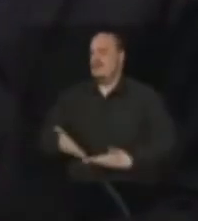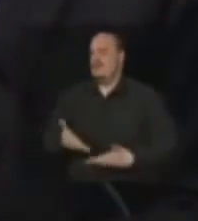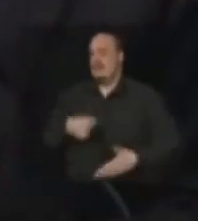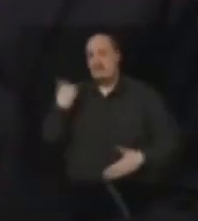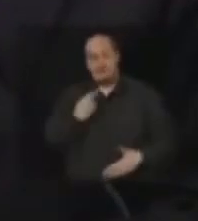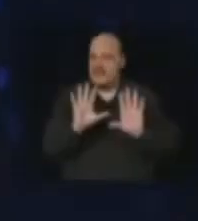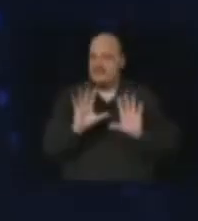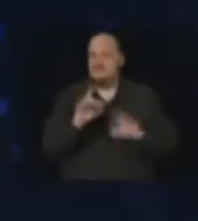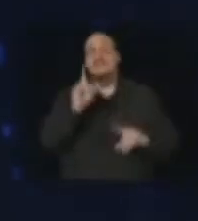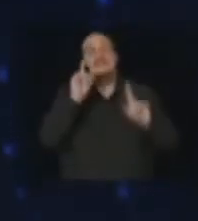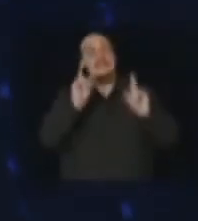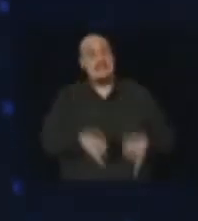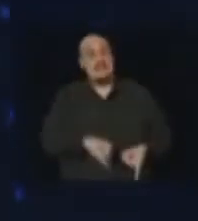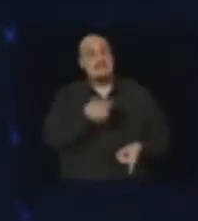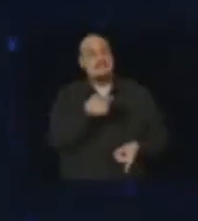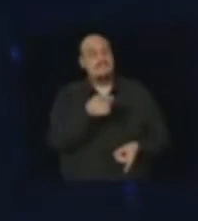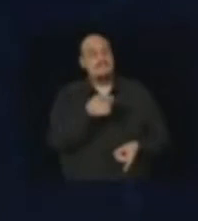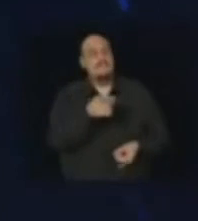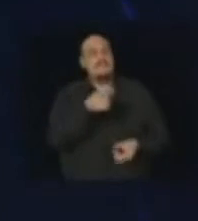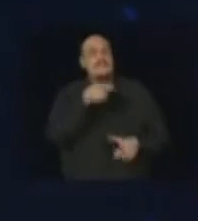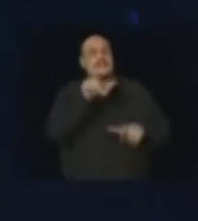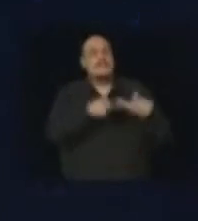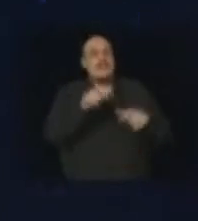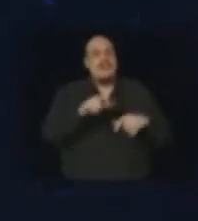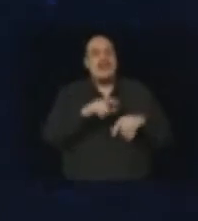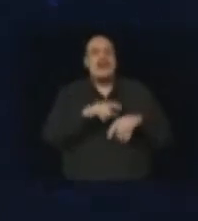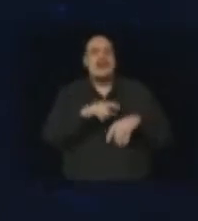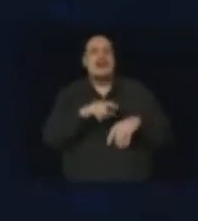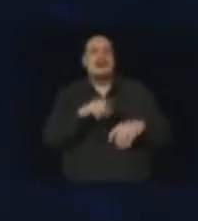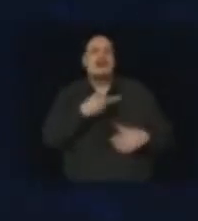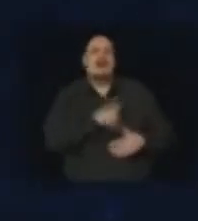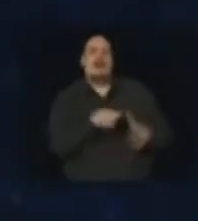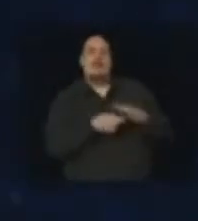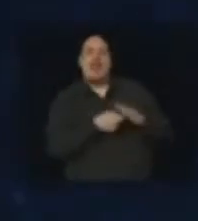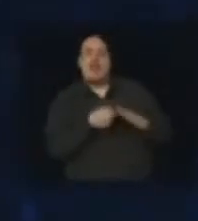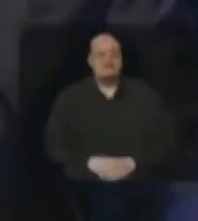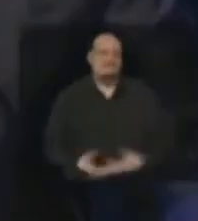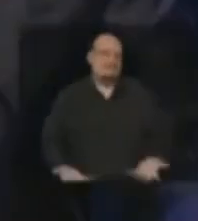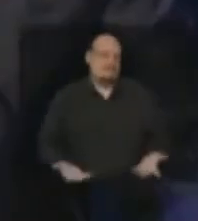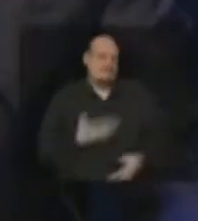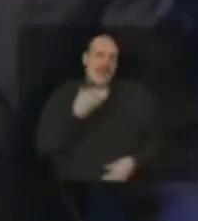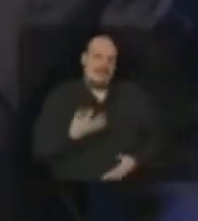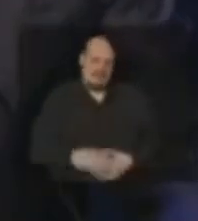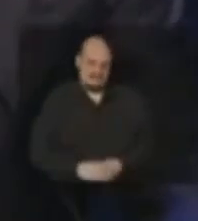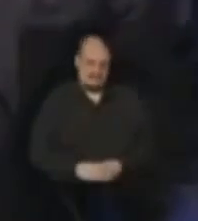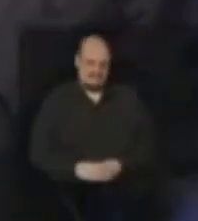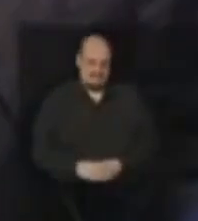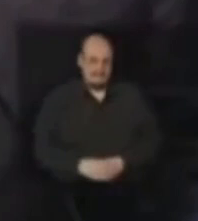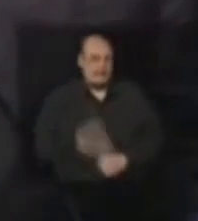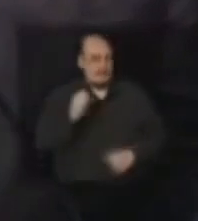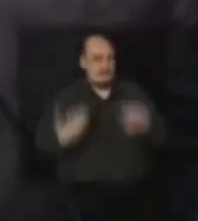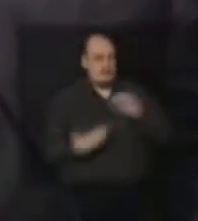de depósitos del sistema financiero, algo que ha generado el rechazo de todas las asociaciones bancarias y de gran parte del